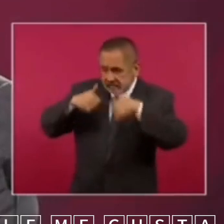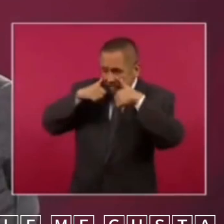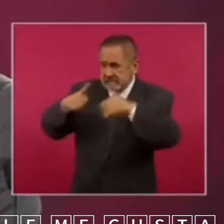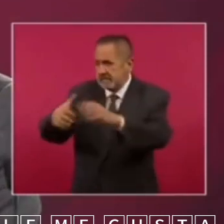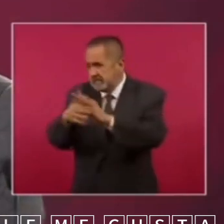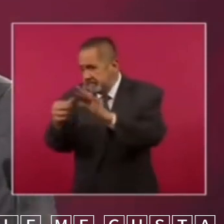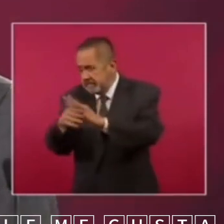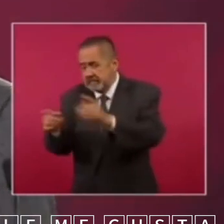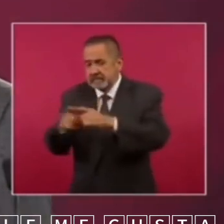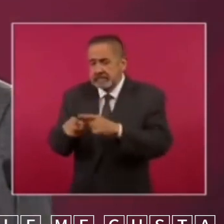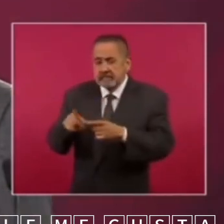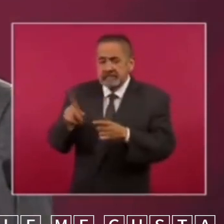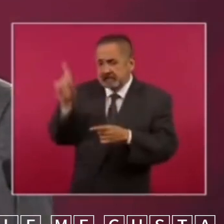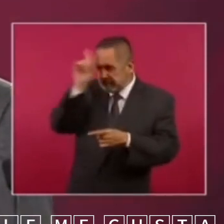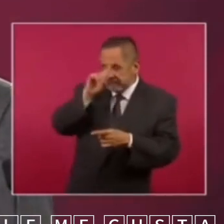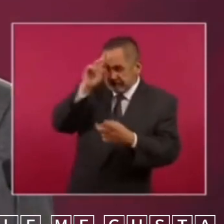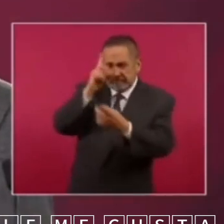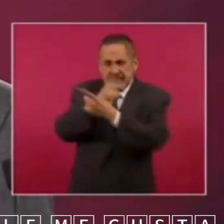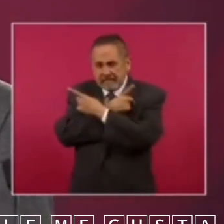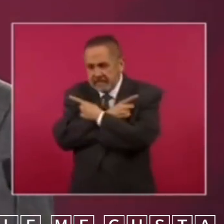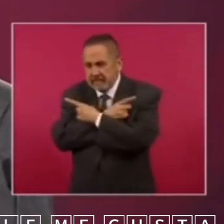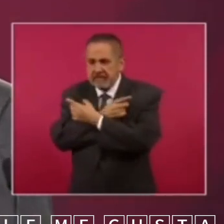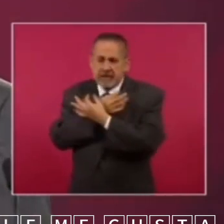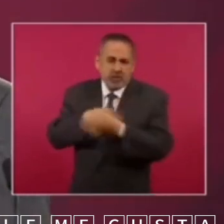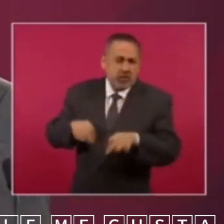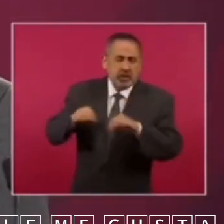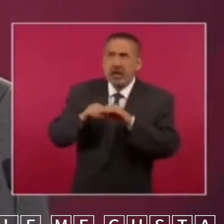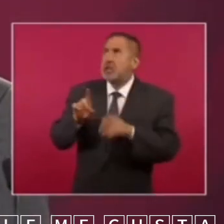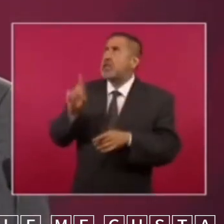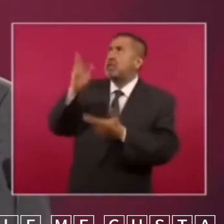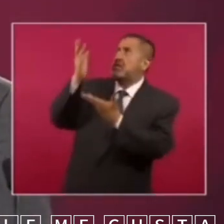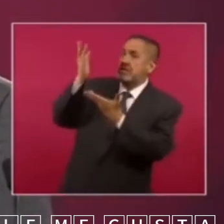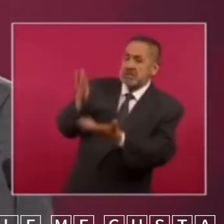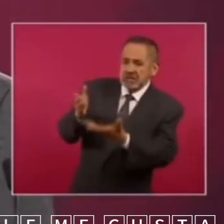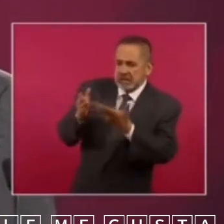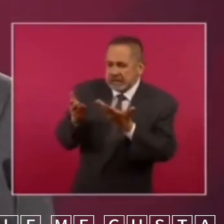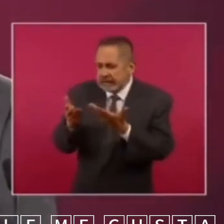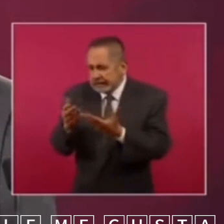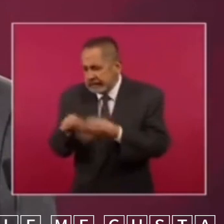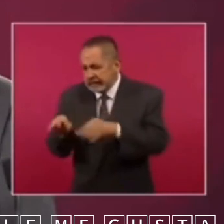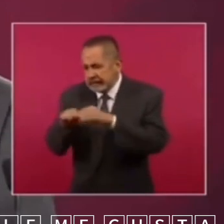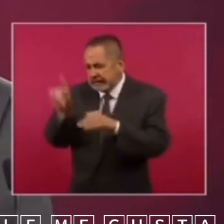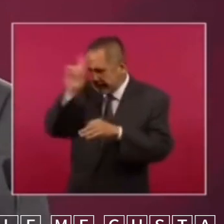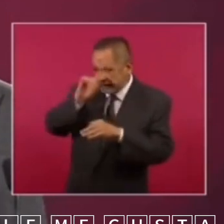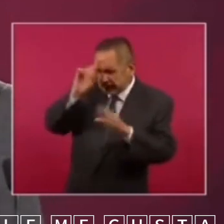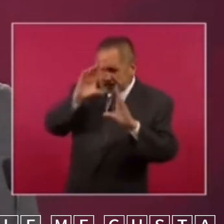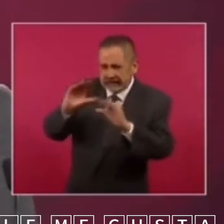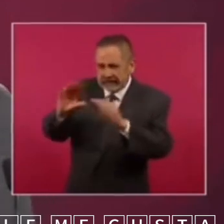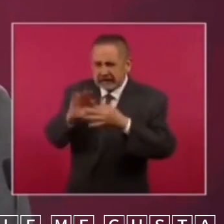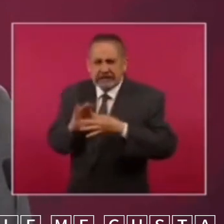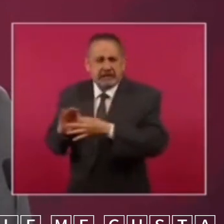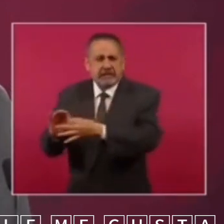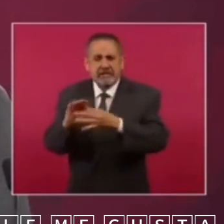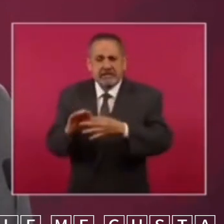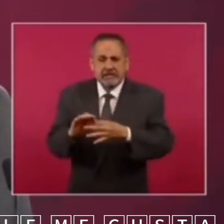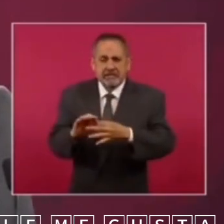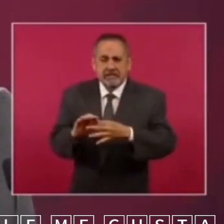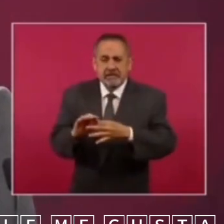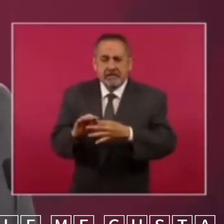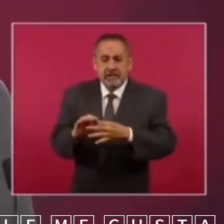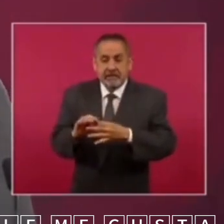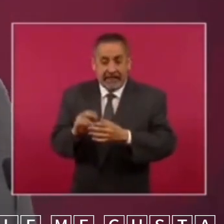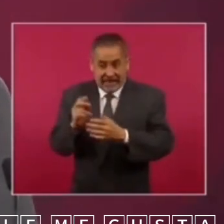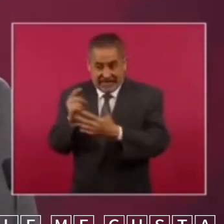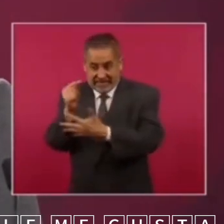que se fortalezcan valores culturales, morales, espirituales. Pero eso no tiene que ver con el